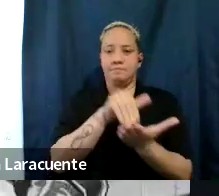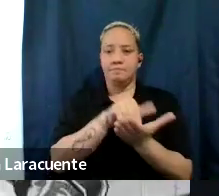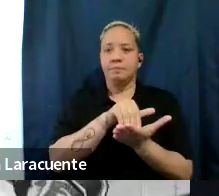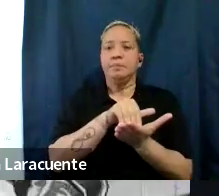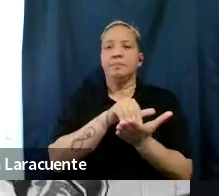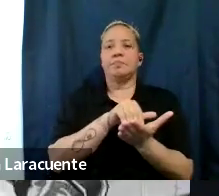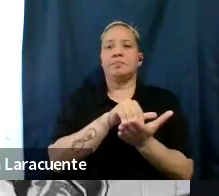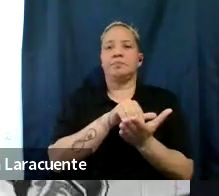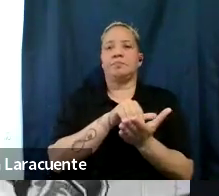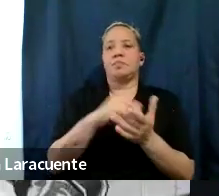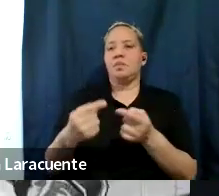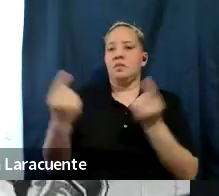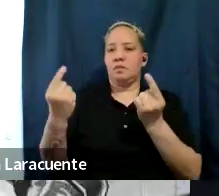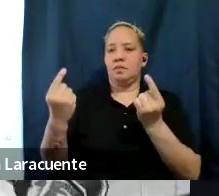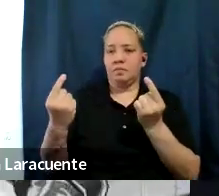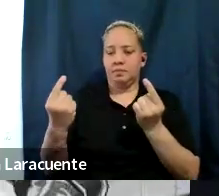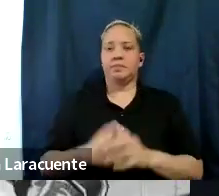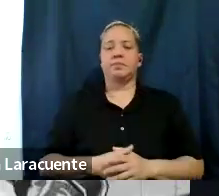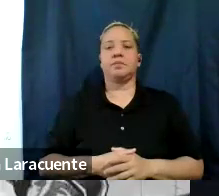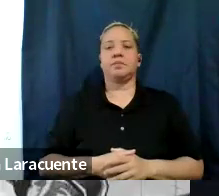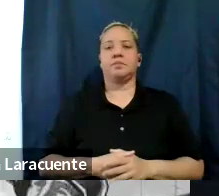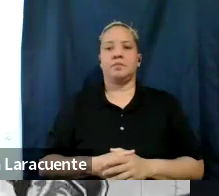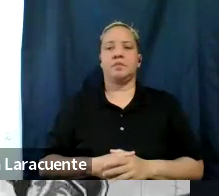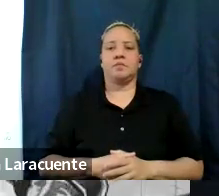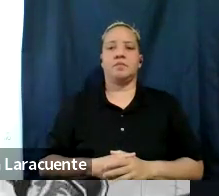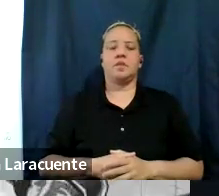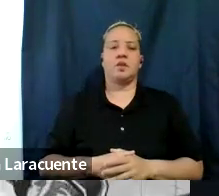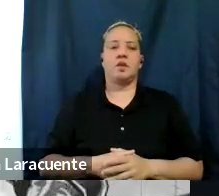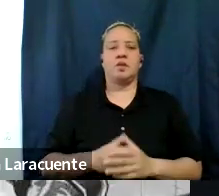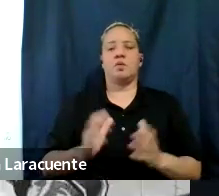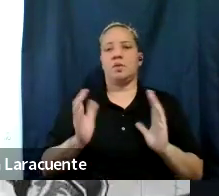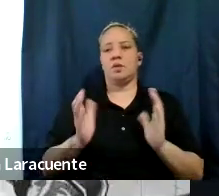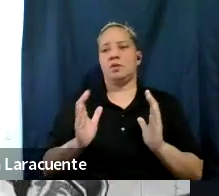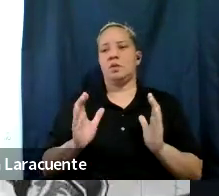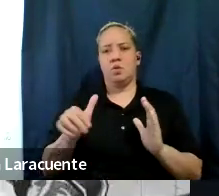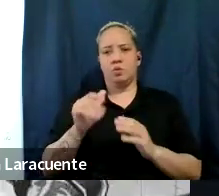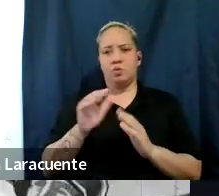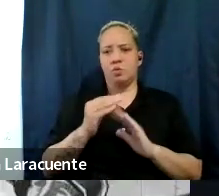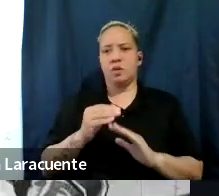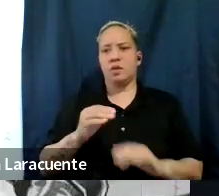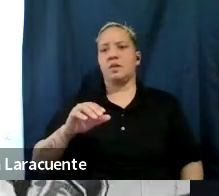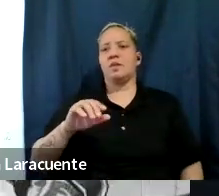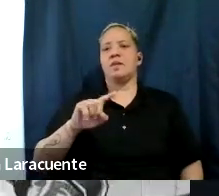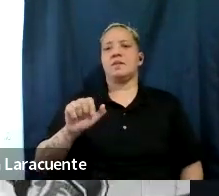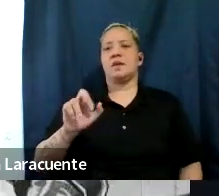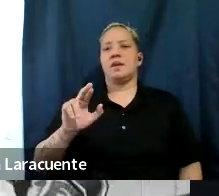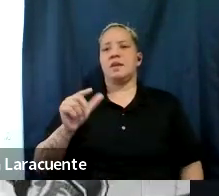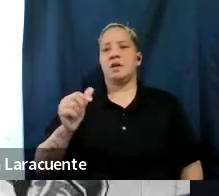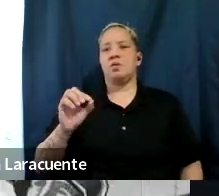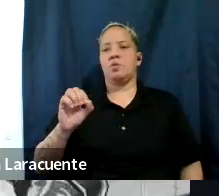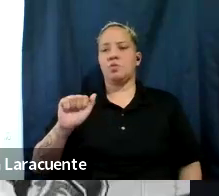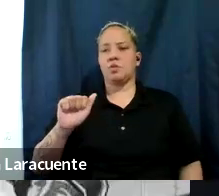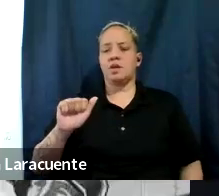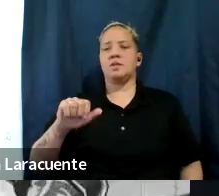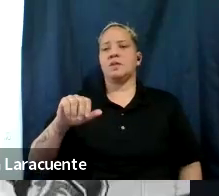la retaguardia. Justamente, bueno, en cambio, otras ciudades como Zaragoza, Salamanca o Sevilla inmediatamente son